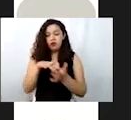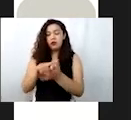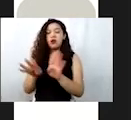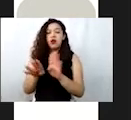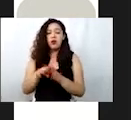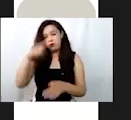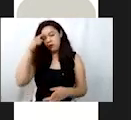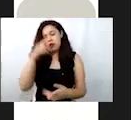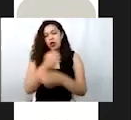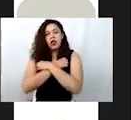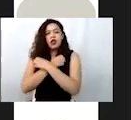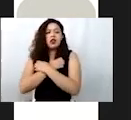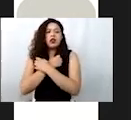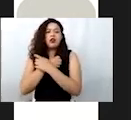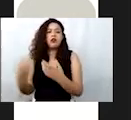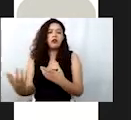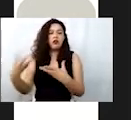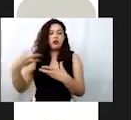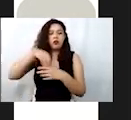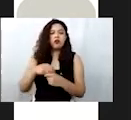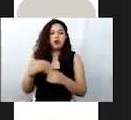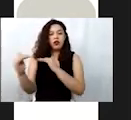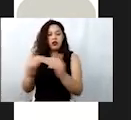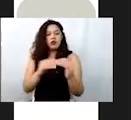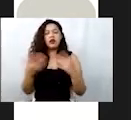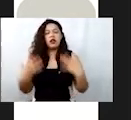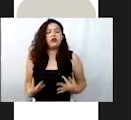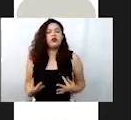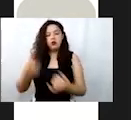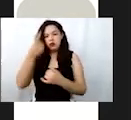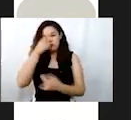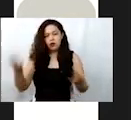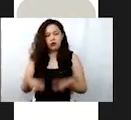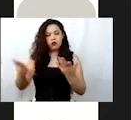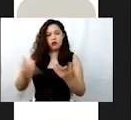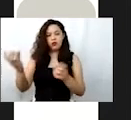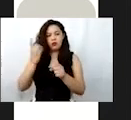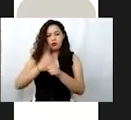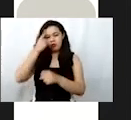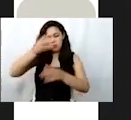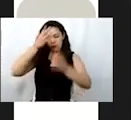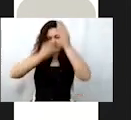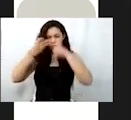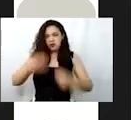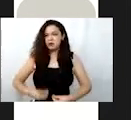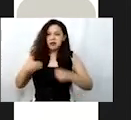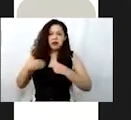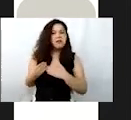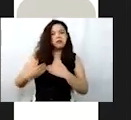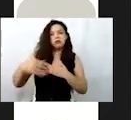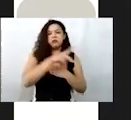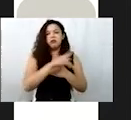garantizar una educación inclusiva, equitativa y de calidad y de promover oportunidades de aprendizaje durante toda la vida para todos y